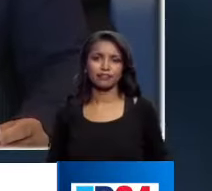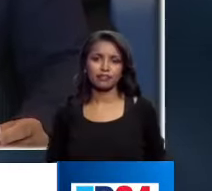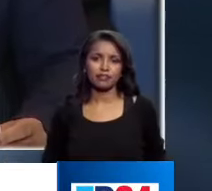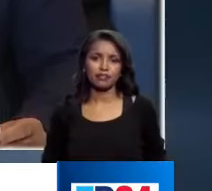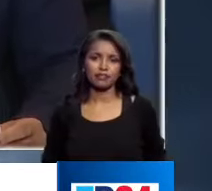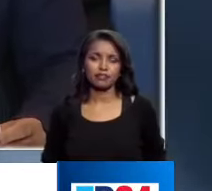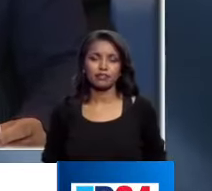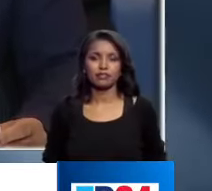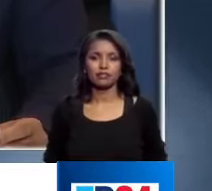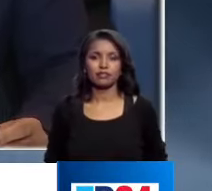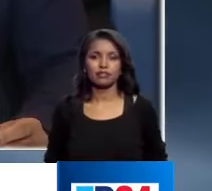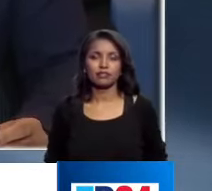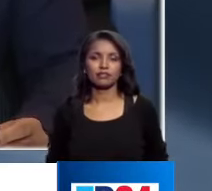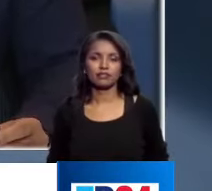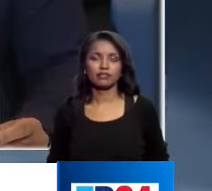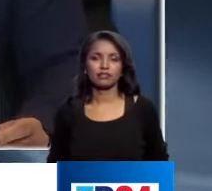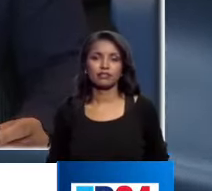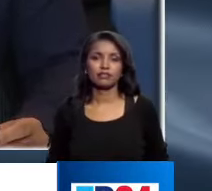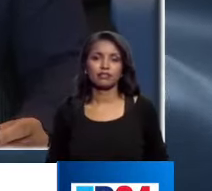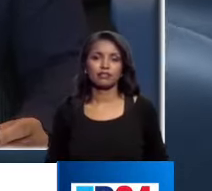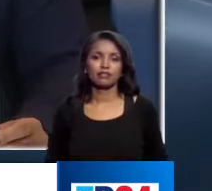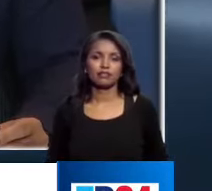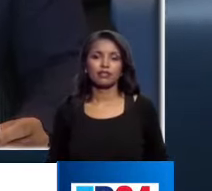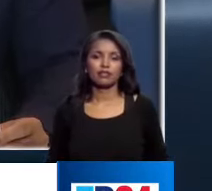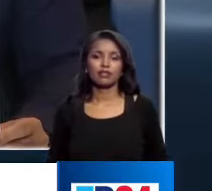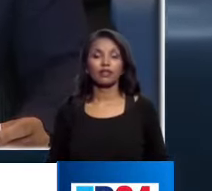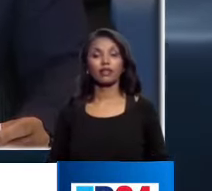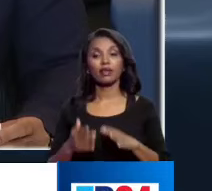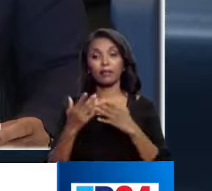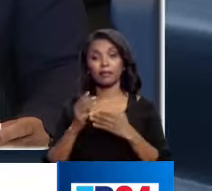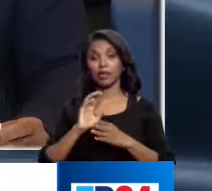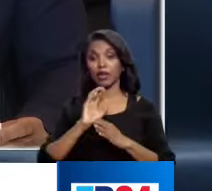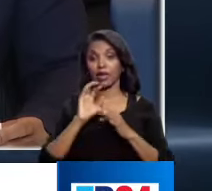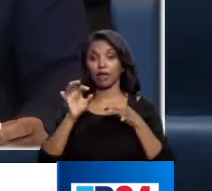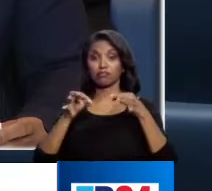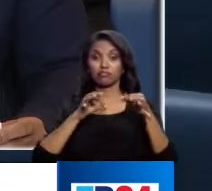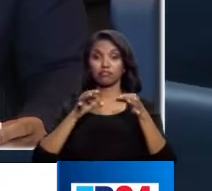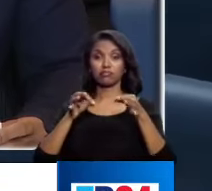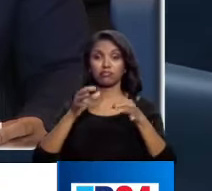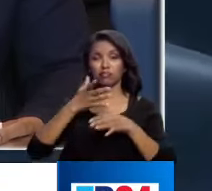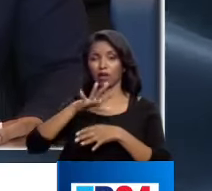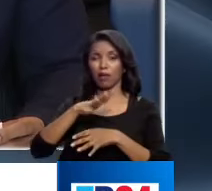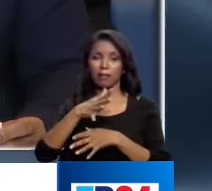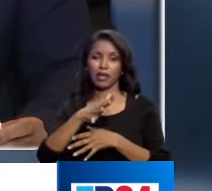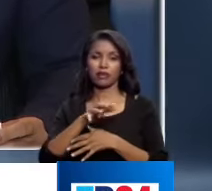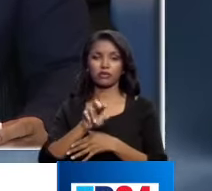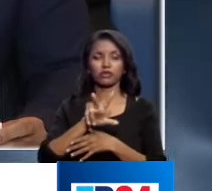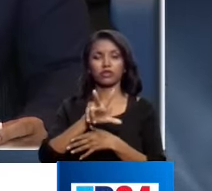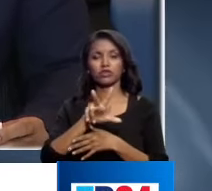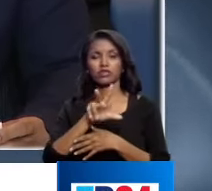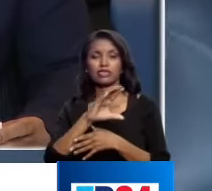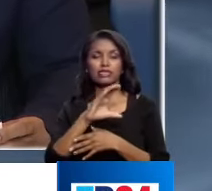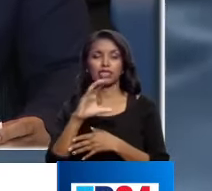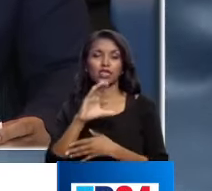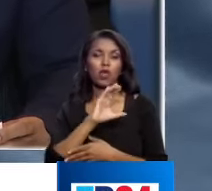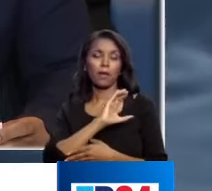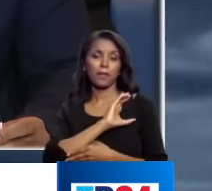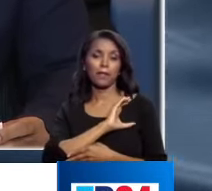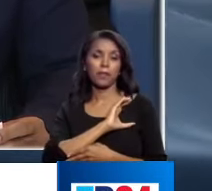Martín Torrijos. Bueno, en cuanto a la cantidad de unidades, según nos comentaron, rondan las 300